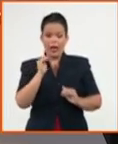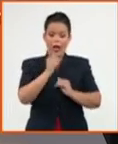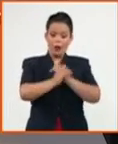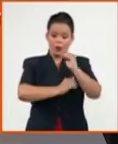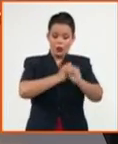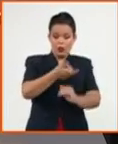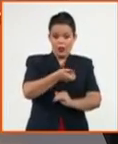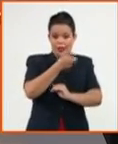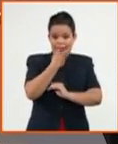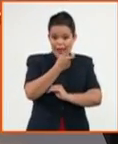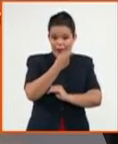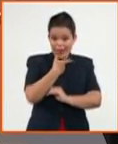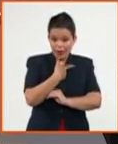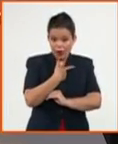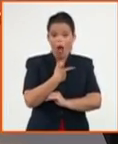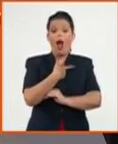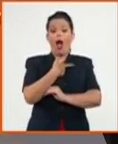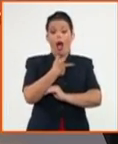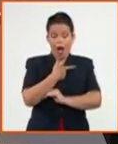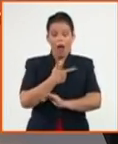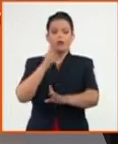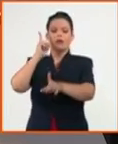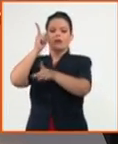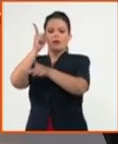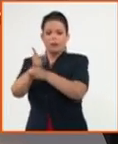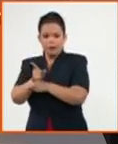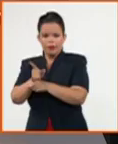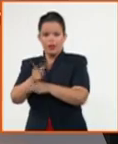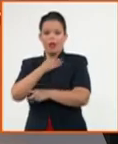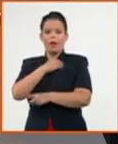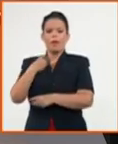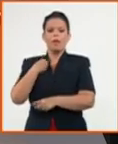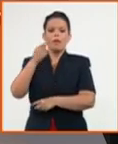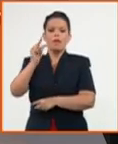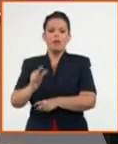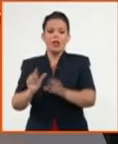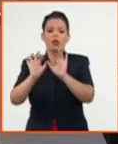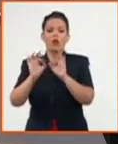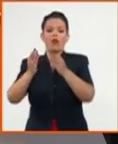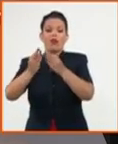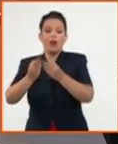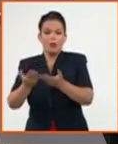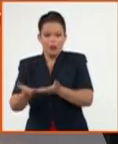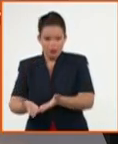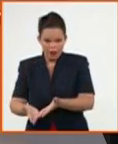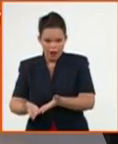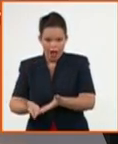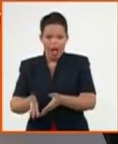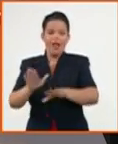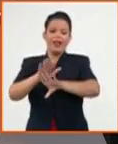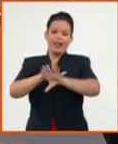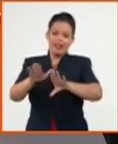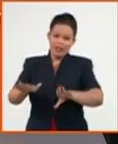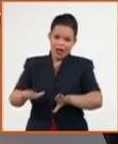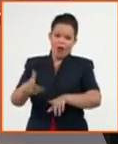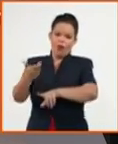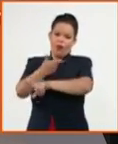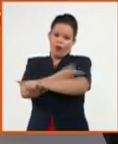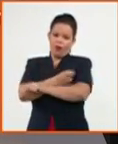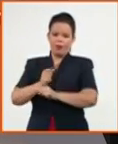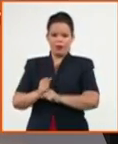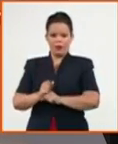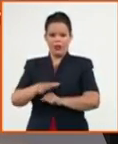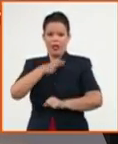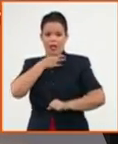de su médico de cabecera de los médicos que lo atienden pues se pueden también vacunar niños que tenemos viviendo con enfermedades